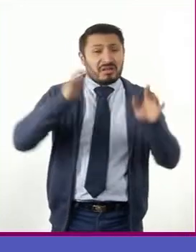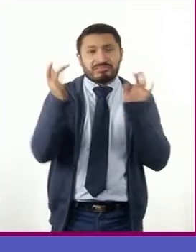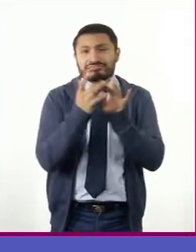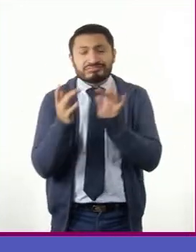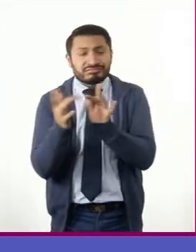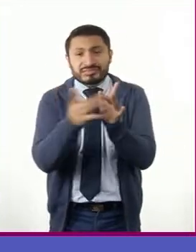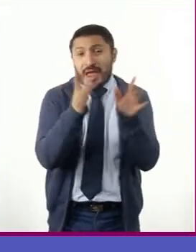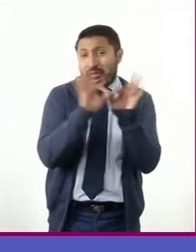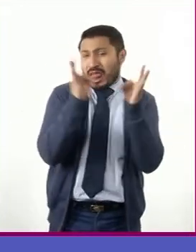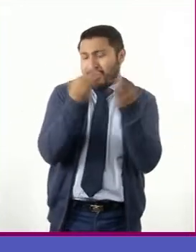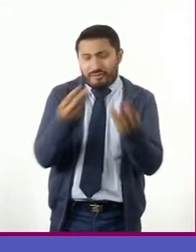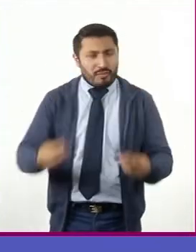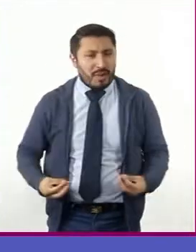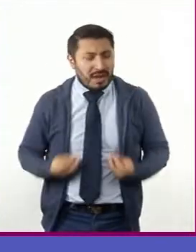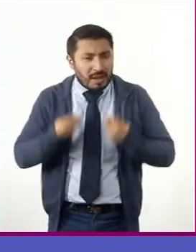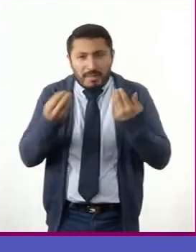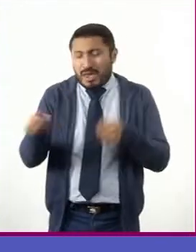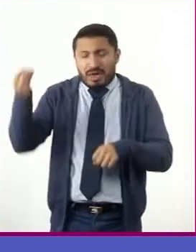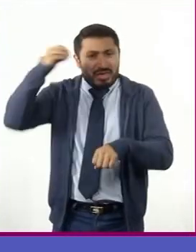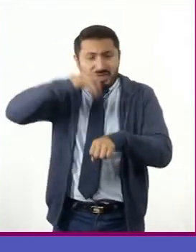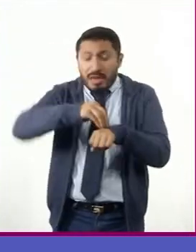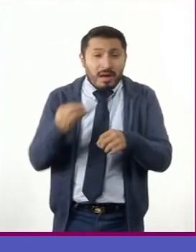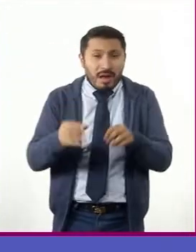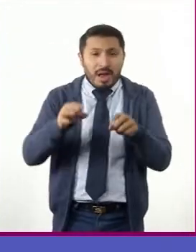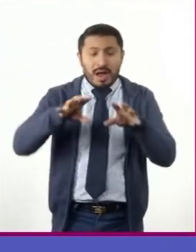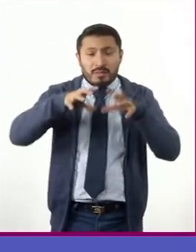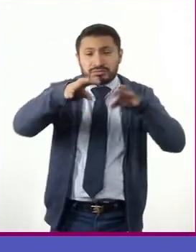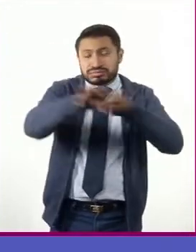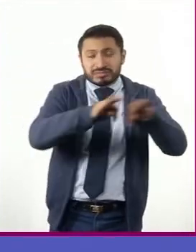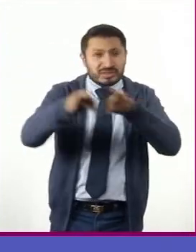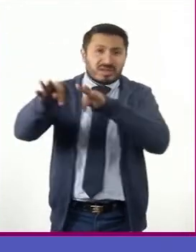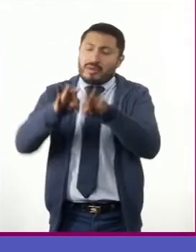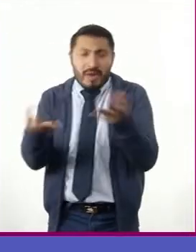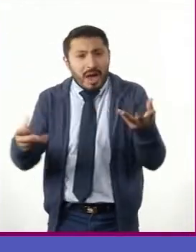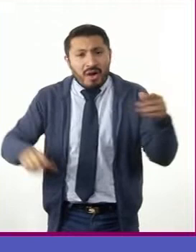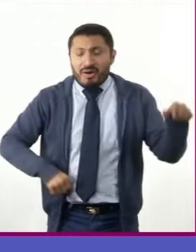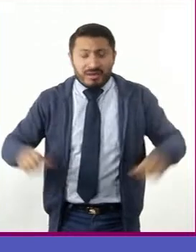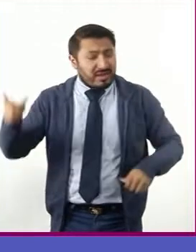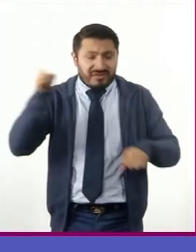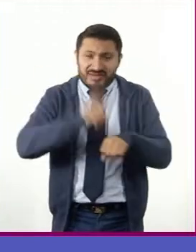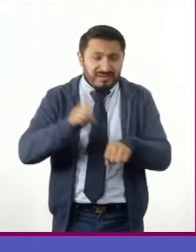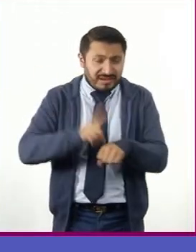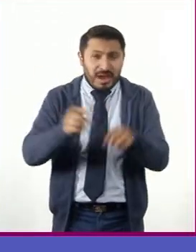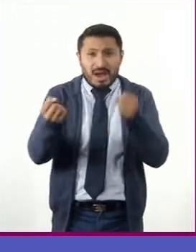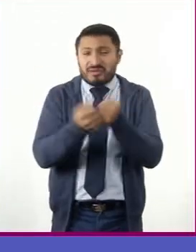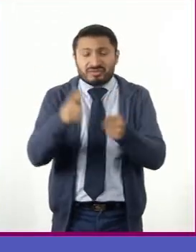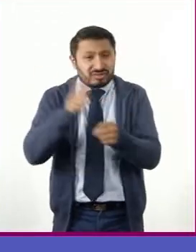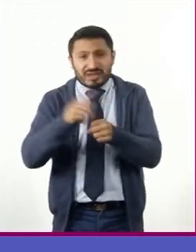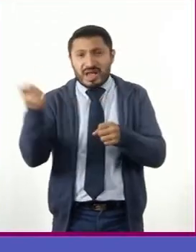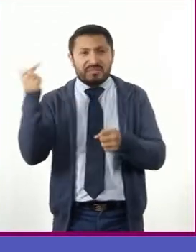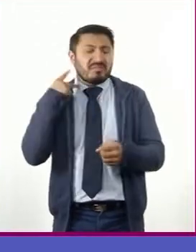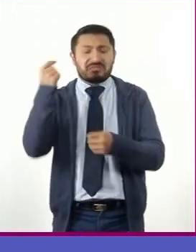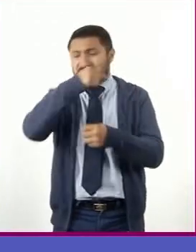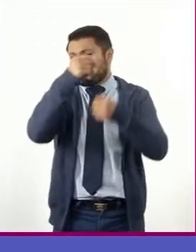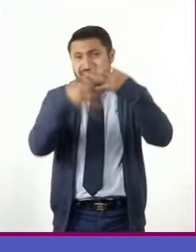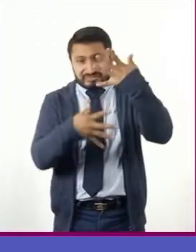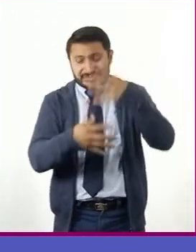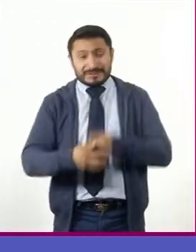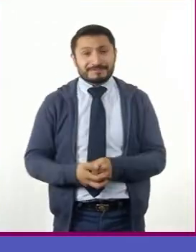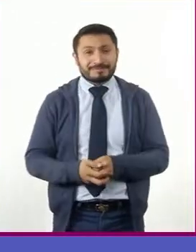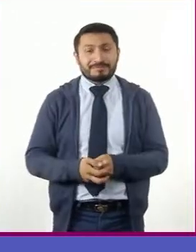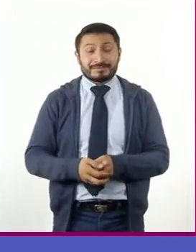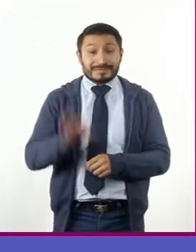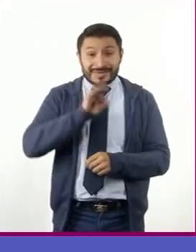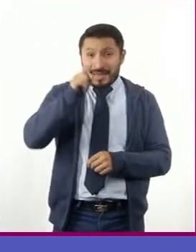y comportamientos en las esferas del trabajo, de los quehaceres diarios y de la sociopolítica. Sin duda, si lo